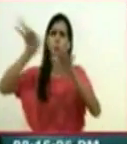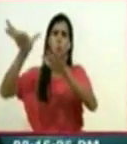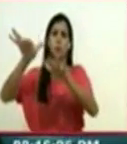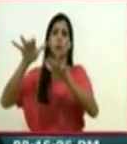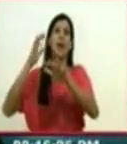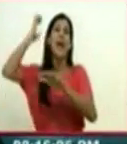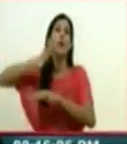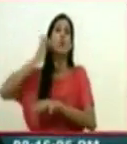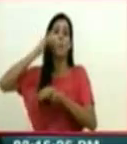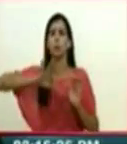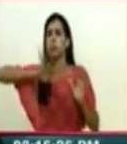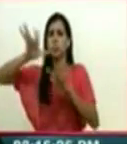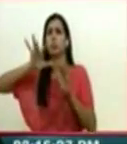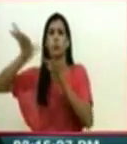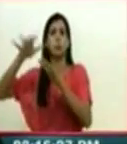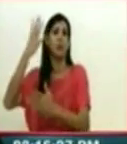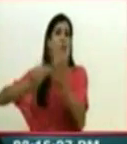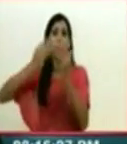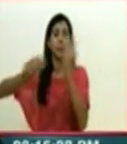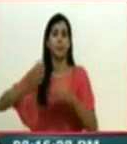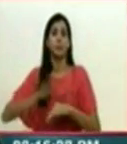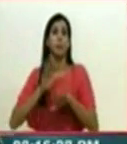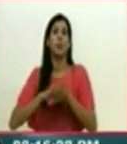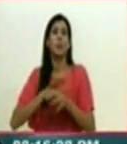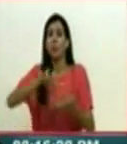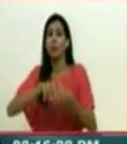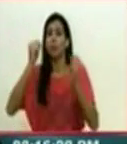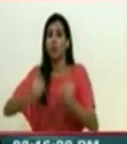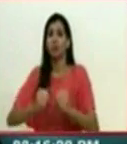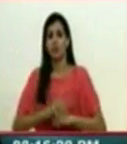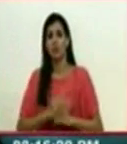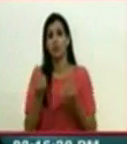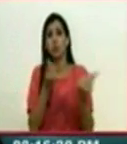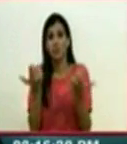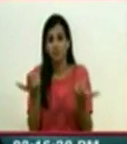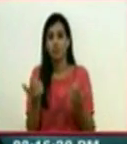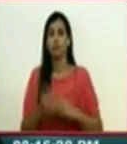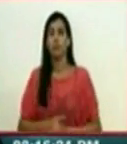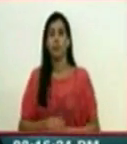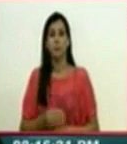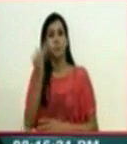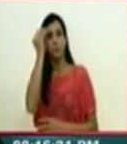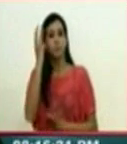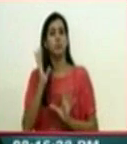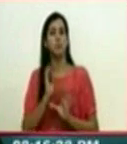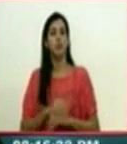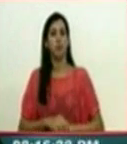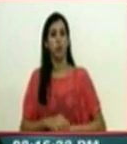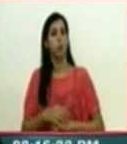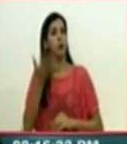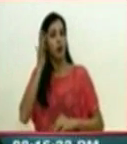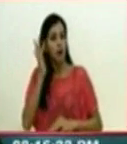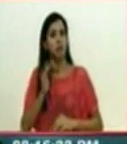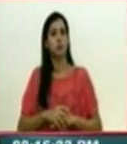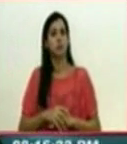costas europeas. Petrocaribe se va a seguir fortaleciendo y yo aspiro en el nombre y el espíritu de